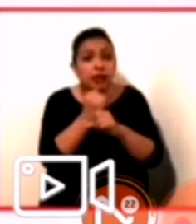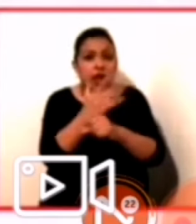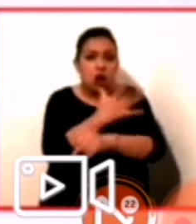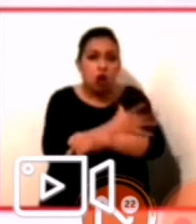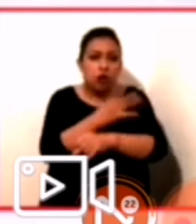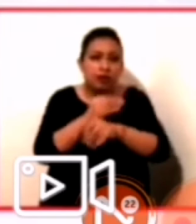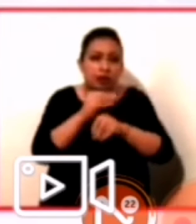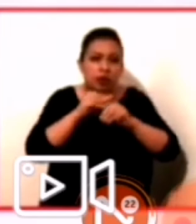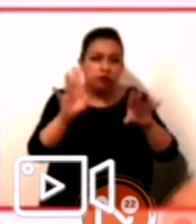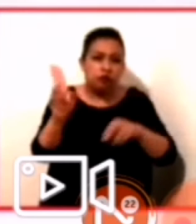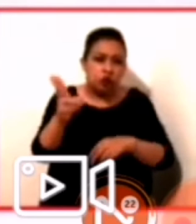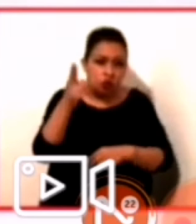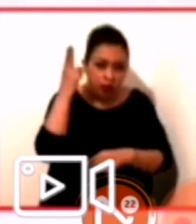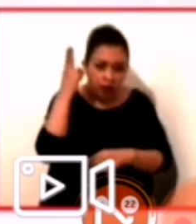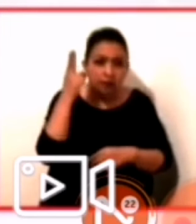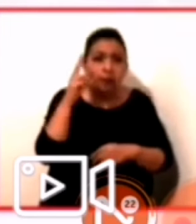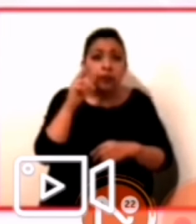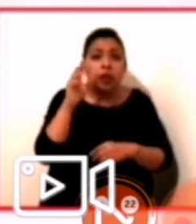de la UNAM,